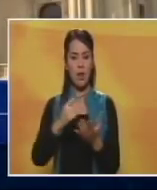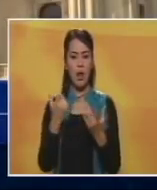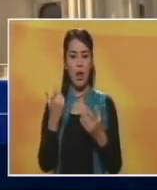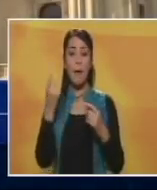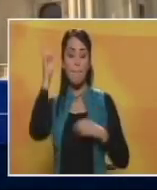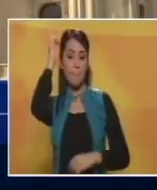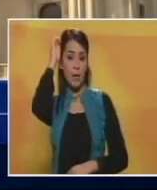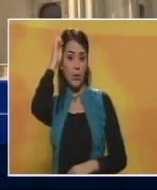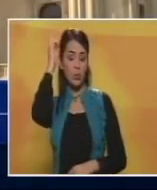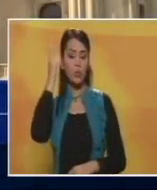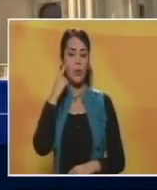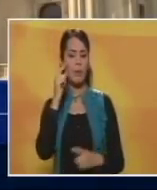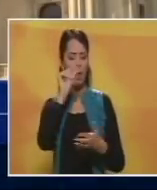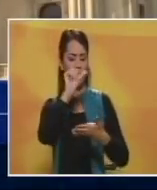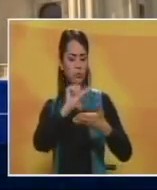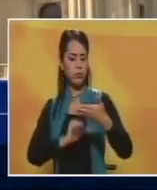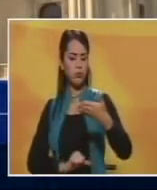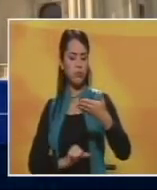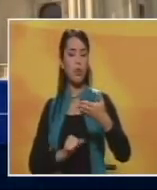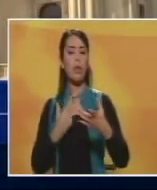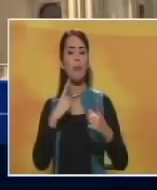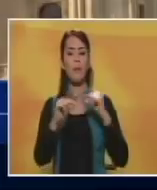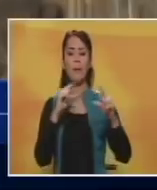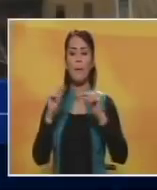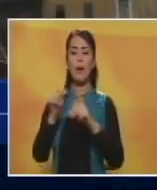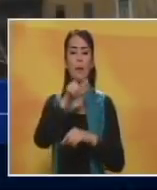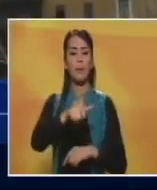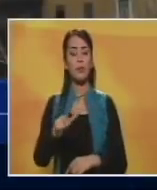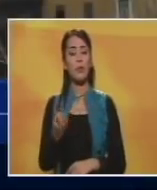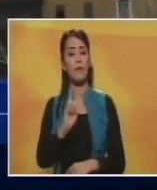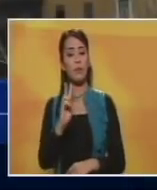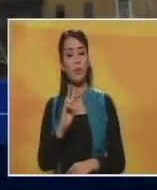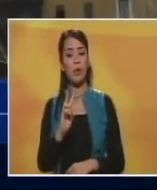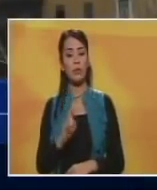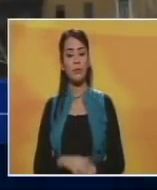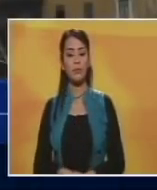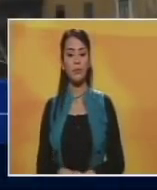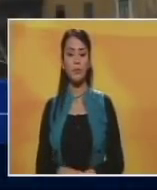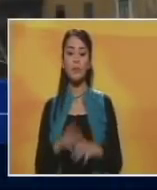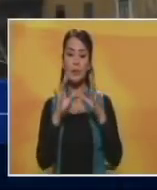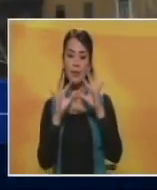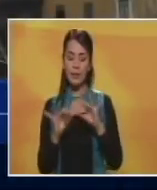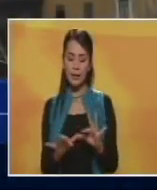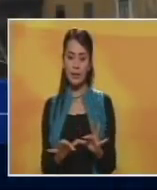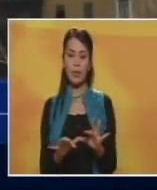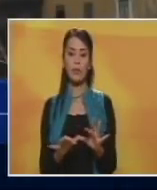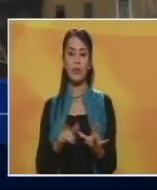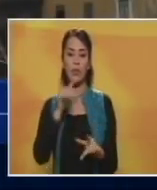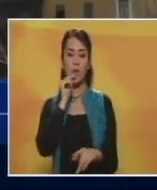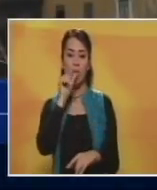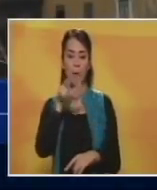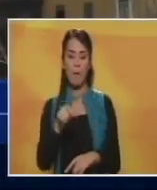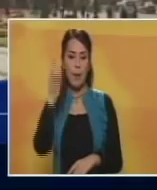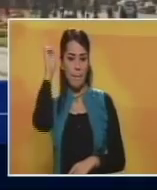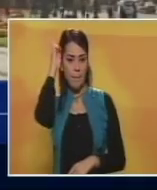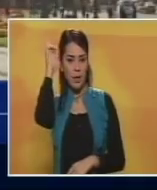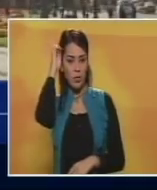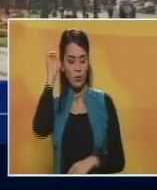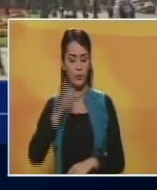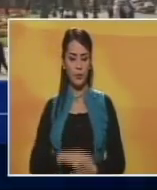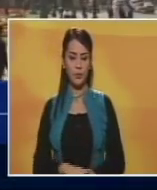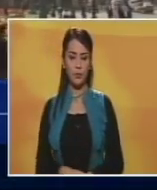analizar el flujo migratorio masivo de venezolanos hacia países de la región, el subsecretario de Servicios Migratorios y Consulares de Perú,